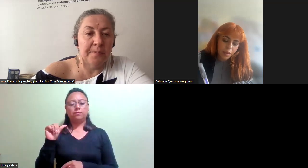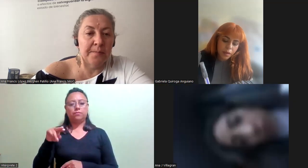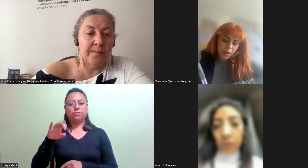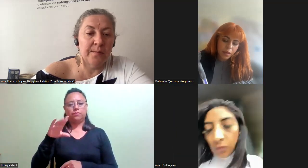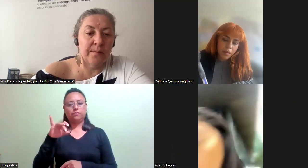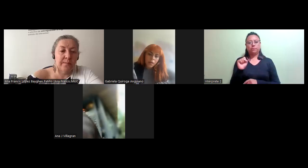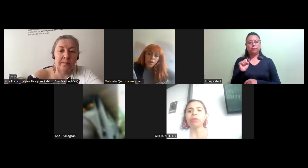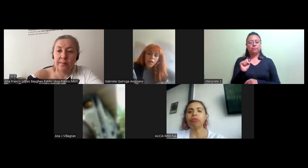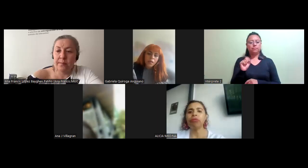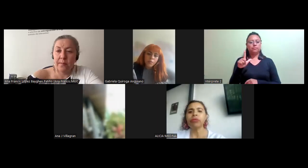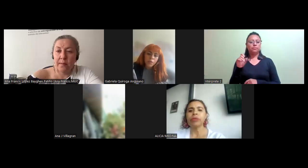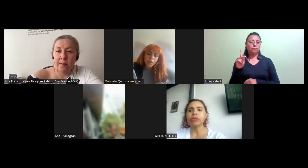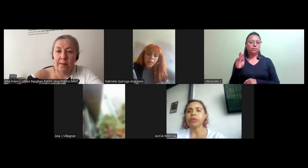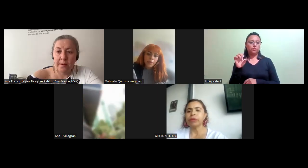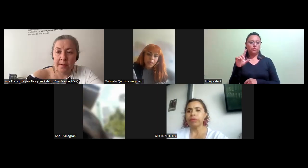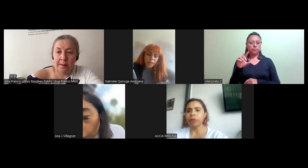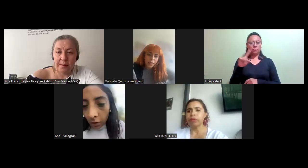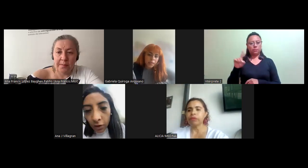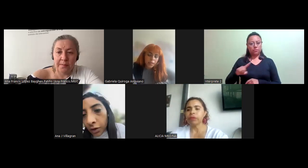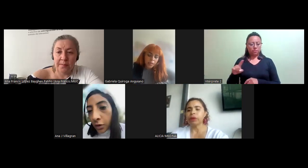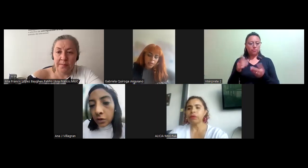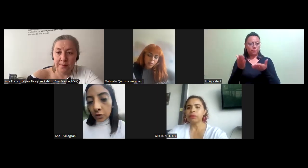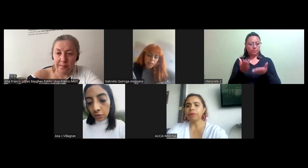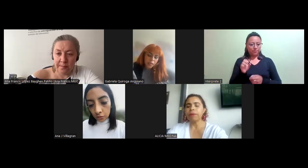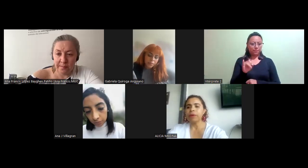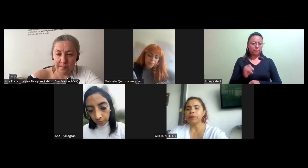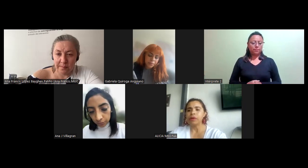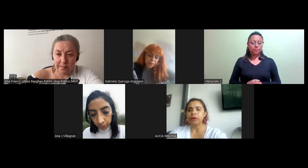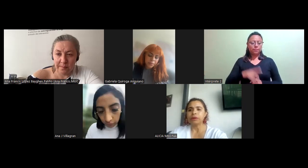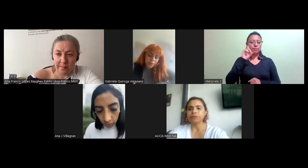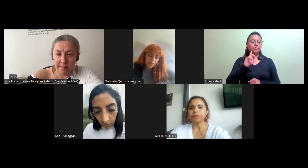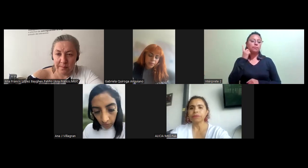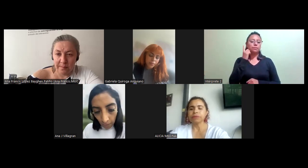presente. Diputada América Alejandra Rangel Lorenzana.